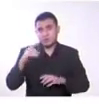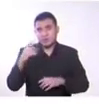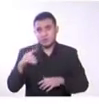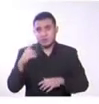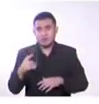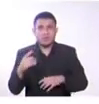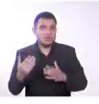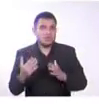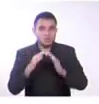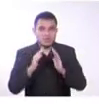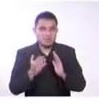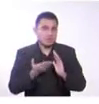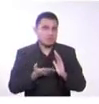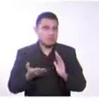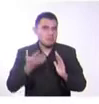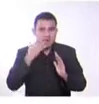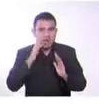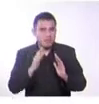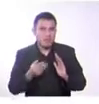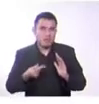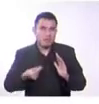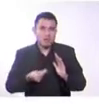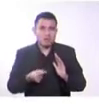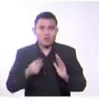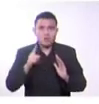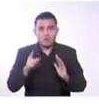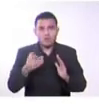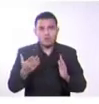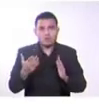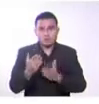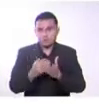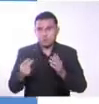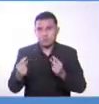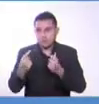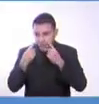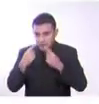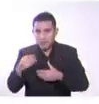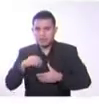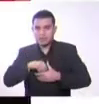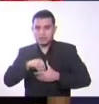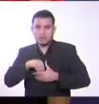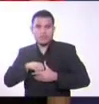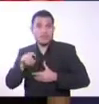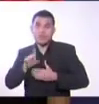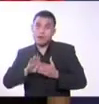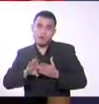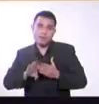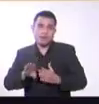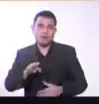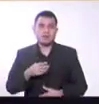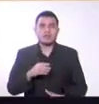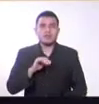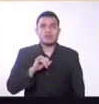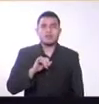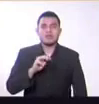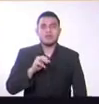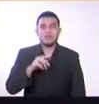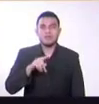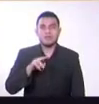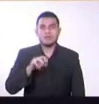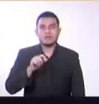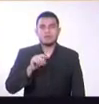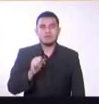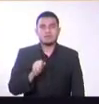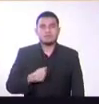consumo, pero que hay una parte que no se va a visibilizar para poder pagar impuestos. Y por ejemplo, lo que pasa es que